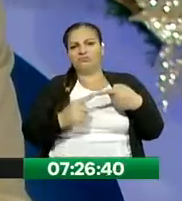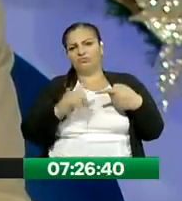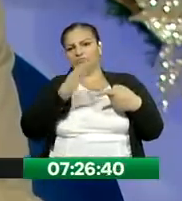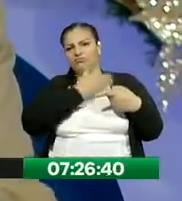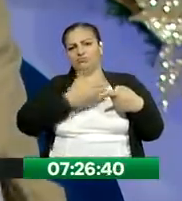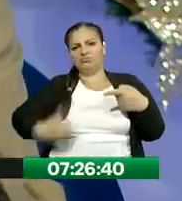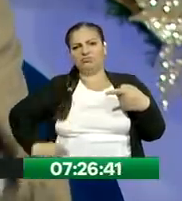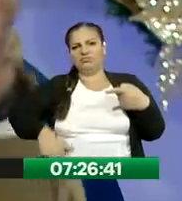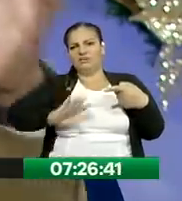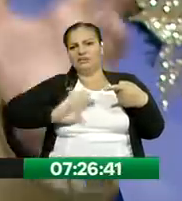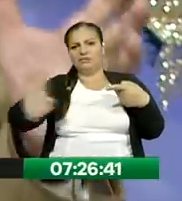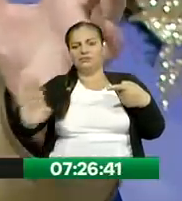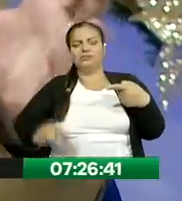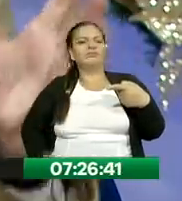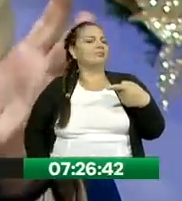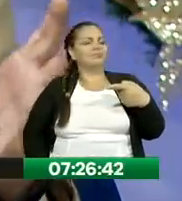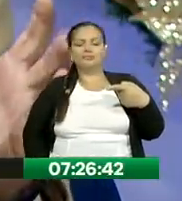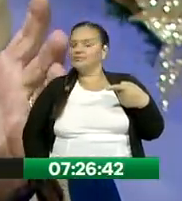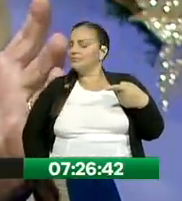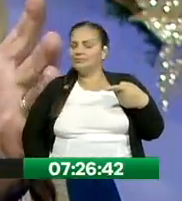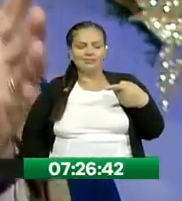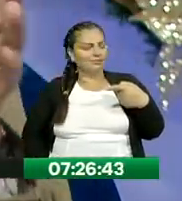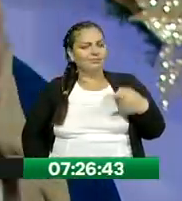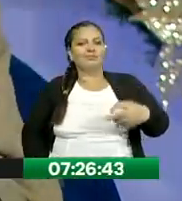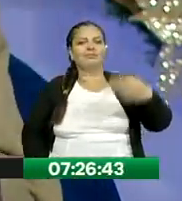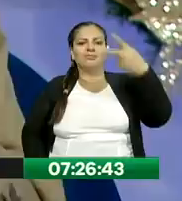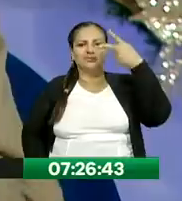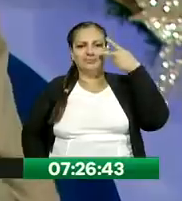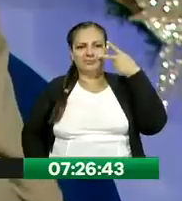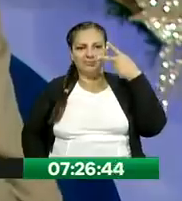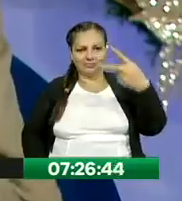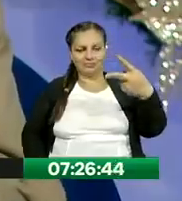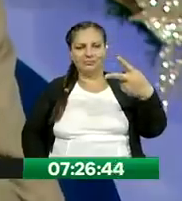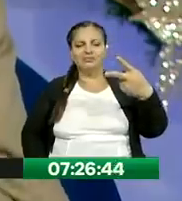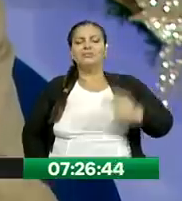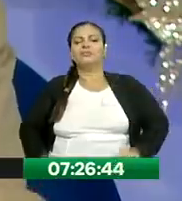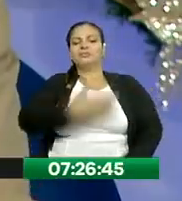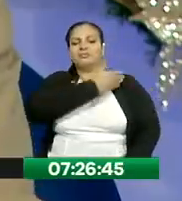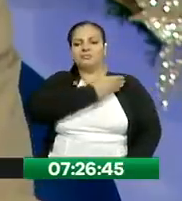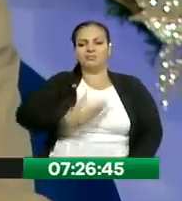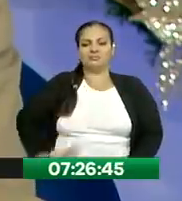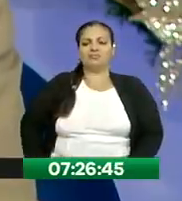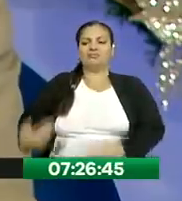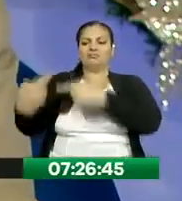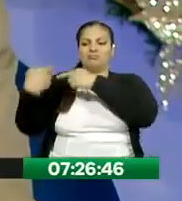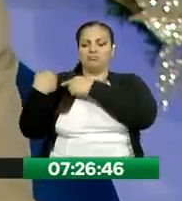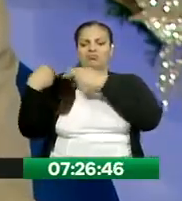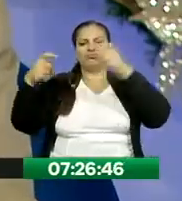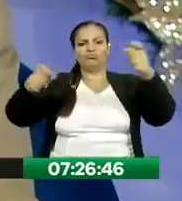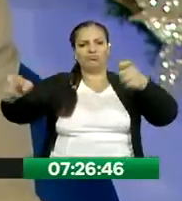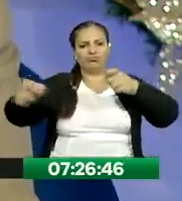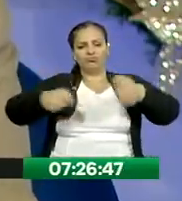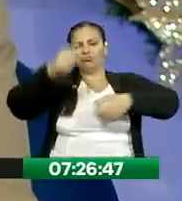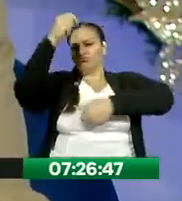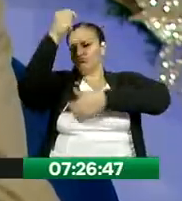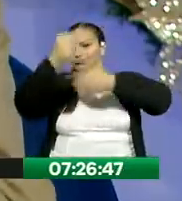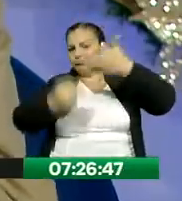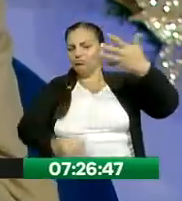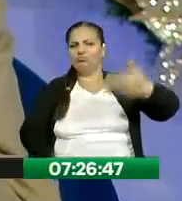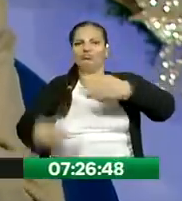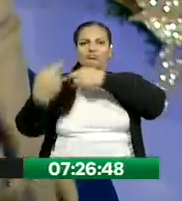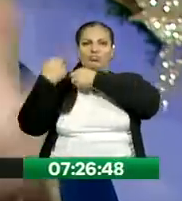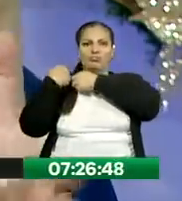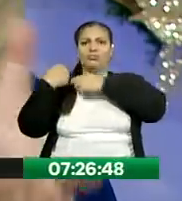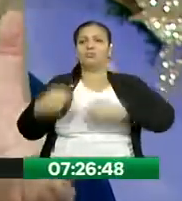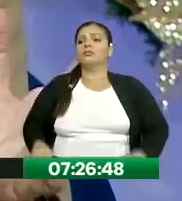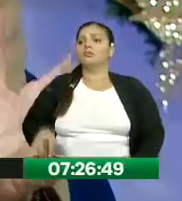gobierno y que apoye al presidente en las funciones necesarias para cumplir ese programa de gobierno. Y en caso